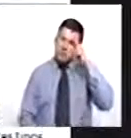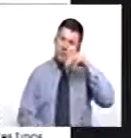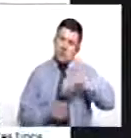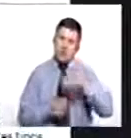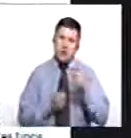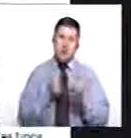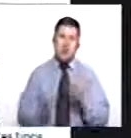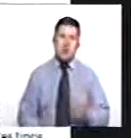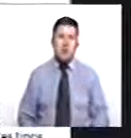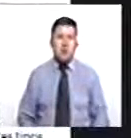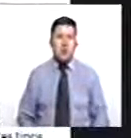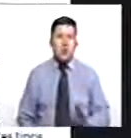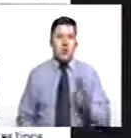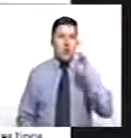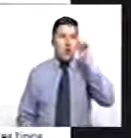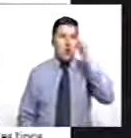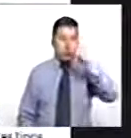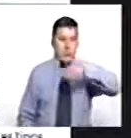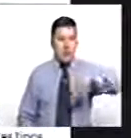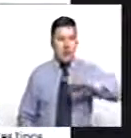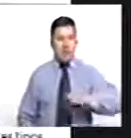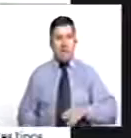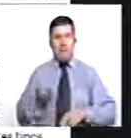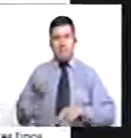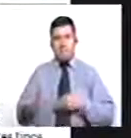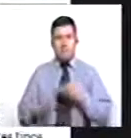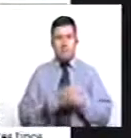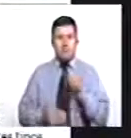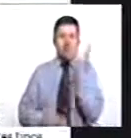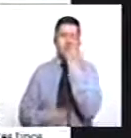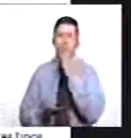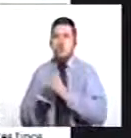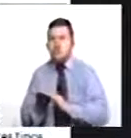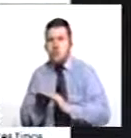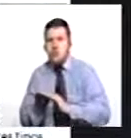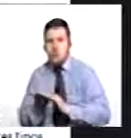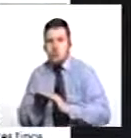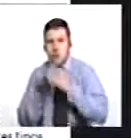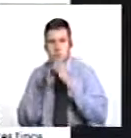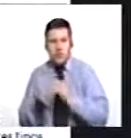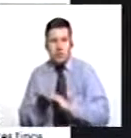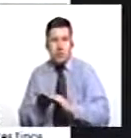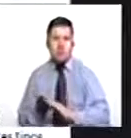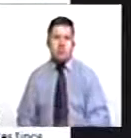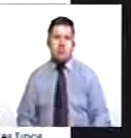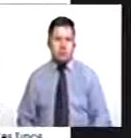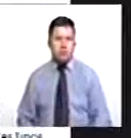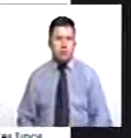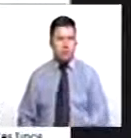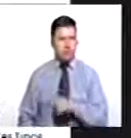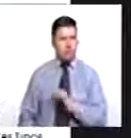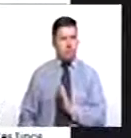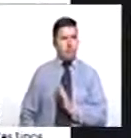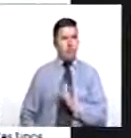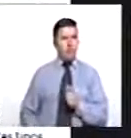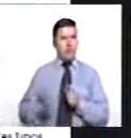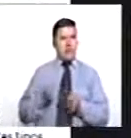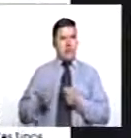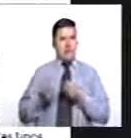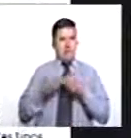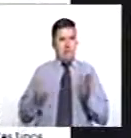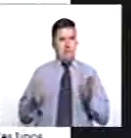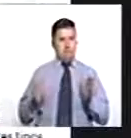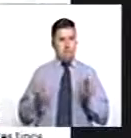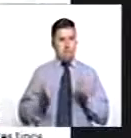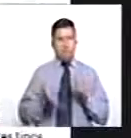negocio donde el gobierno aporte soluciones reales para hacer viable el negocio para